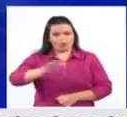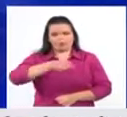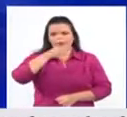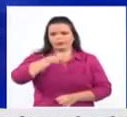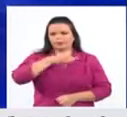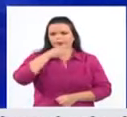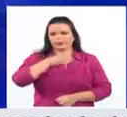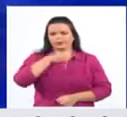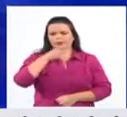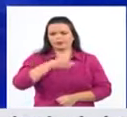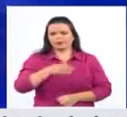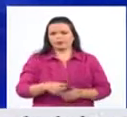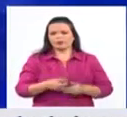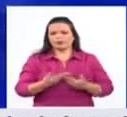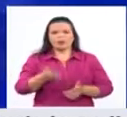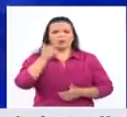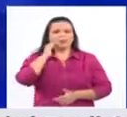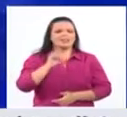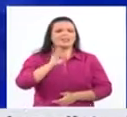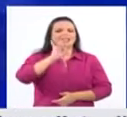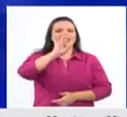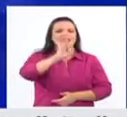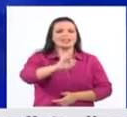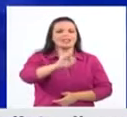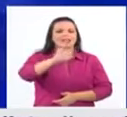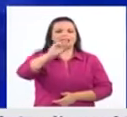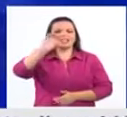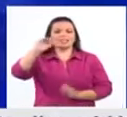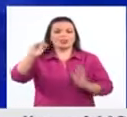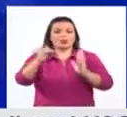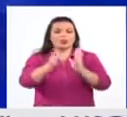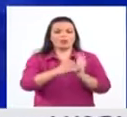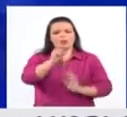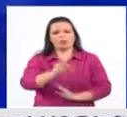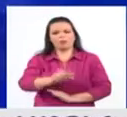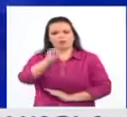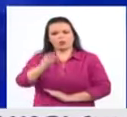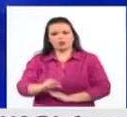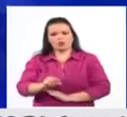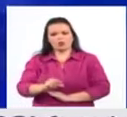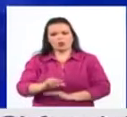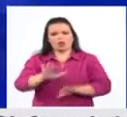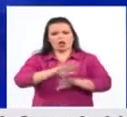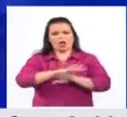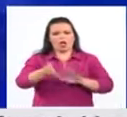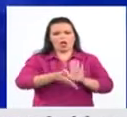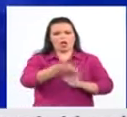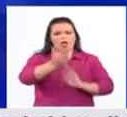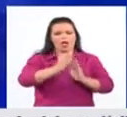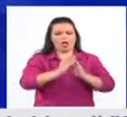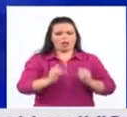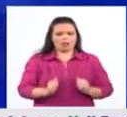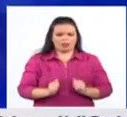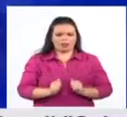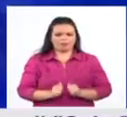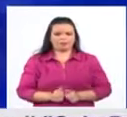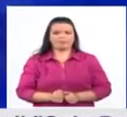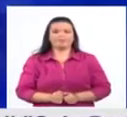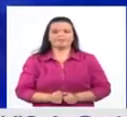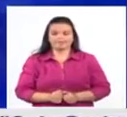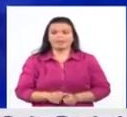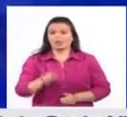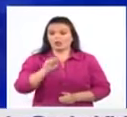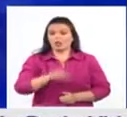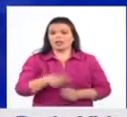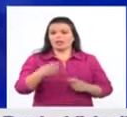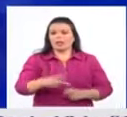Durán. Más de 700.000 cubanos ya han padecido la COVID-19. Por tanto, la atención se redobla en las áreas de